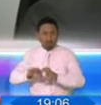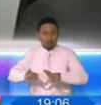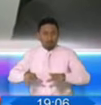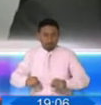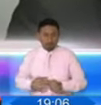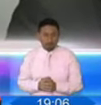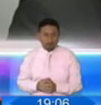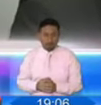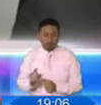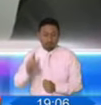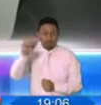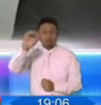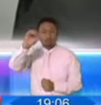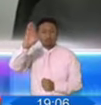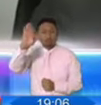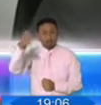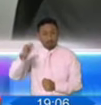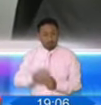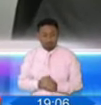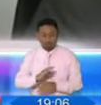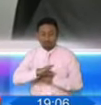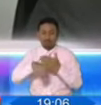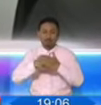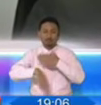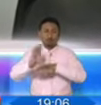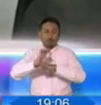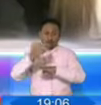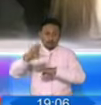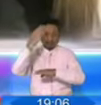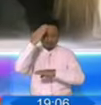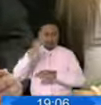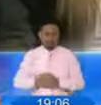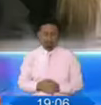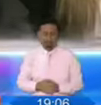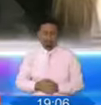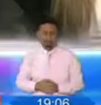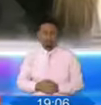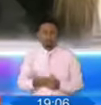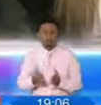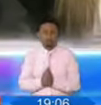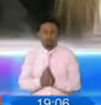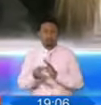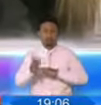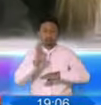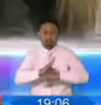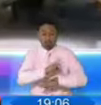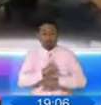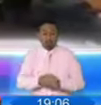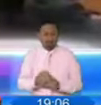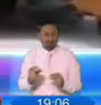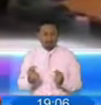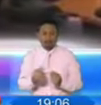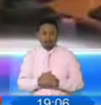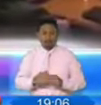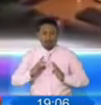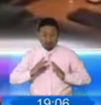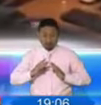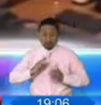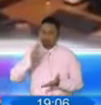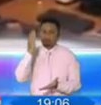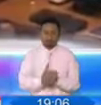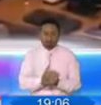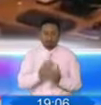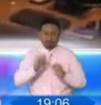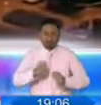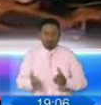corrupción de Odebrecht que todo el Ecuador conoce. Además exigen que la Asamblea suspenda de manera inmediata la vacancia legislativa